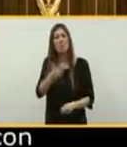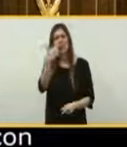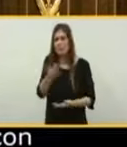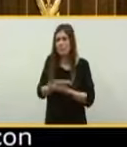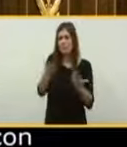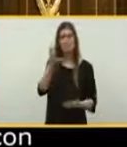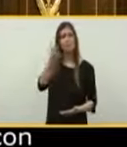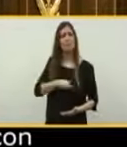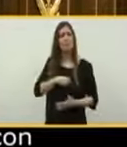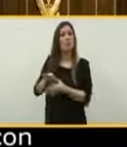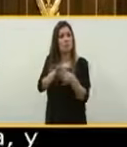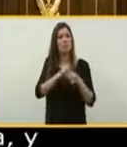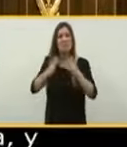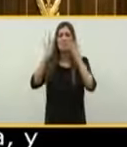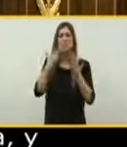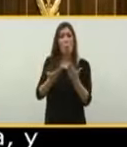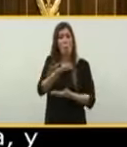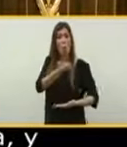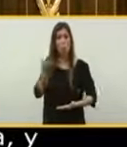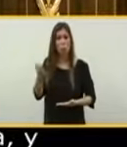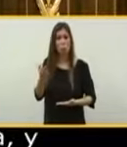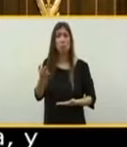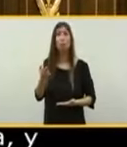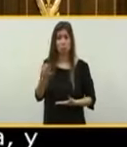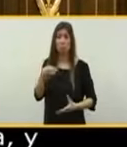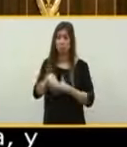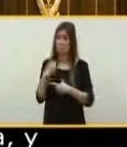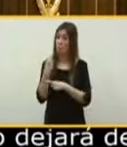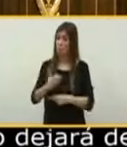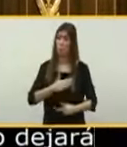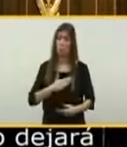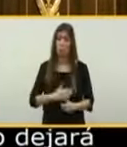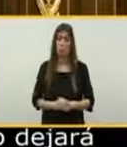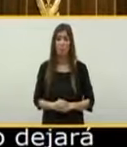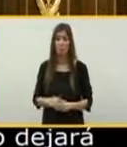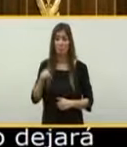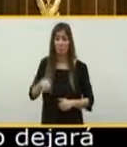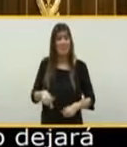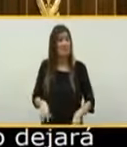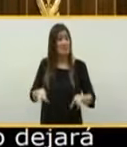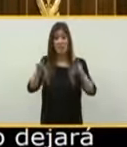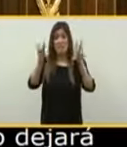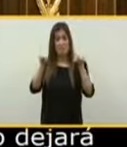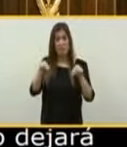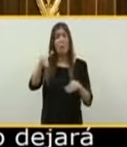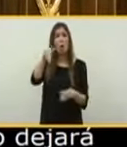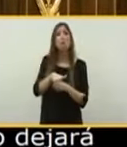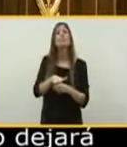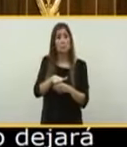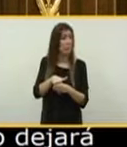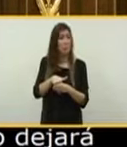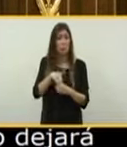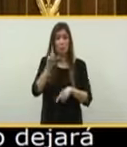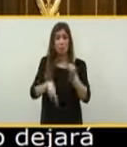unida, limpia y justa dejará de contar con nuestro apoyo. Al final de esta sesión tendremos que votar sí o no a la